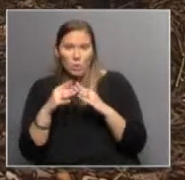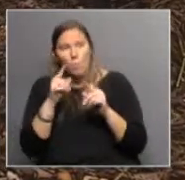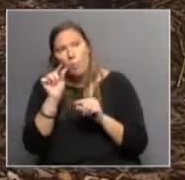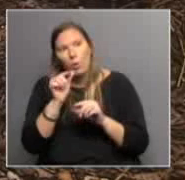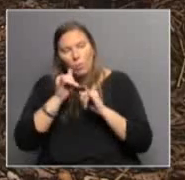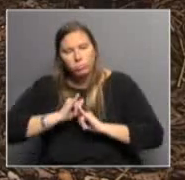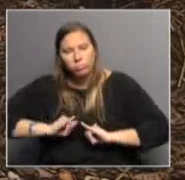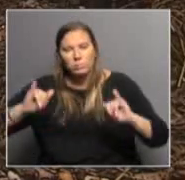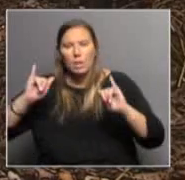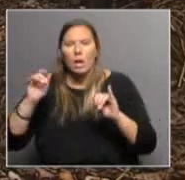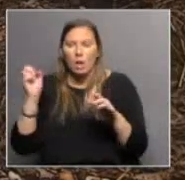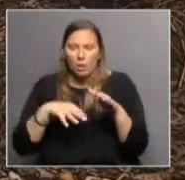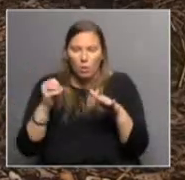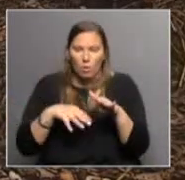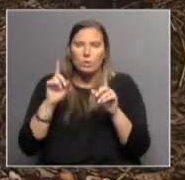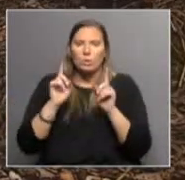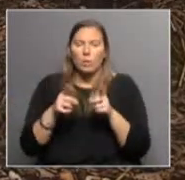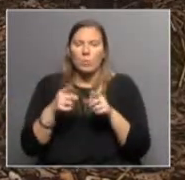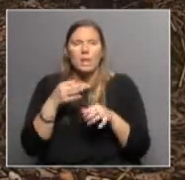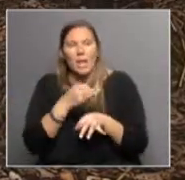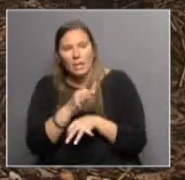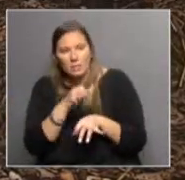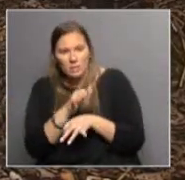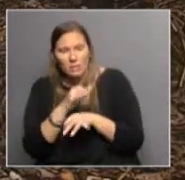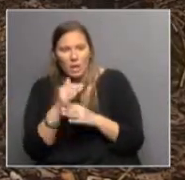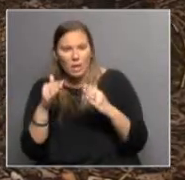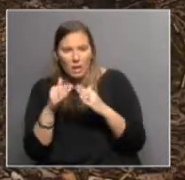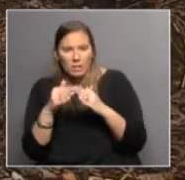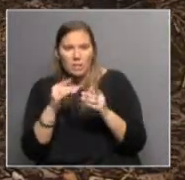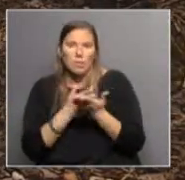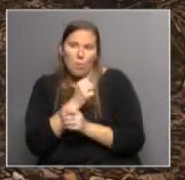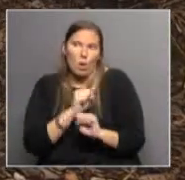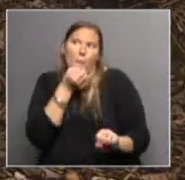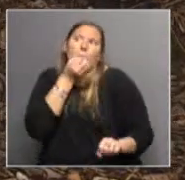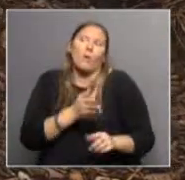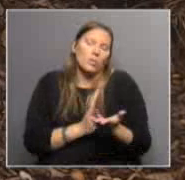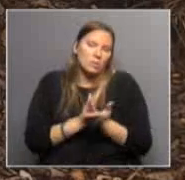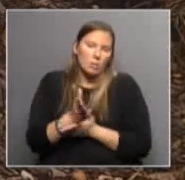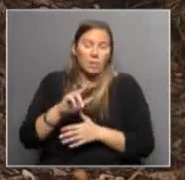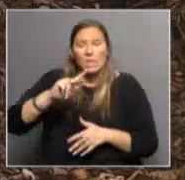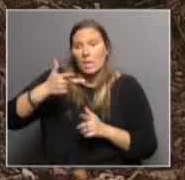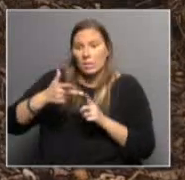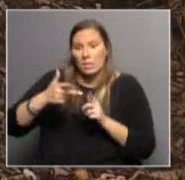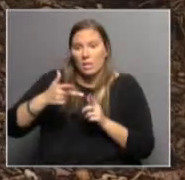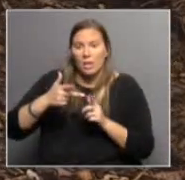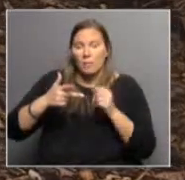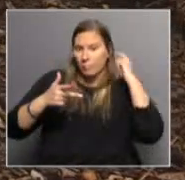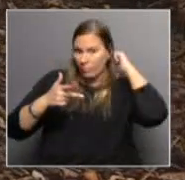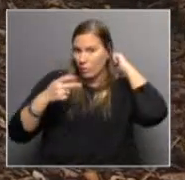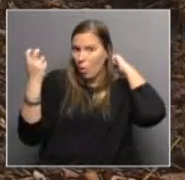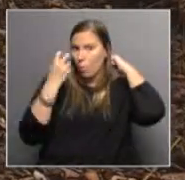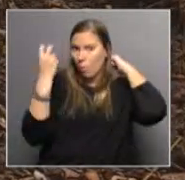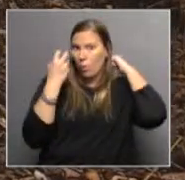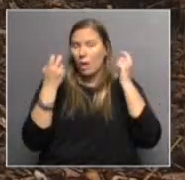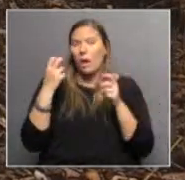través de la recolección, enseñar también a compostar desde casa siempre que se pueda, es la mejor opción. Y bueno, la tercera opción siempre es buscar la